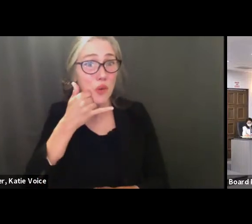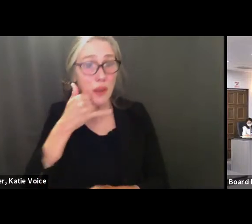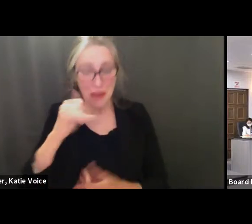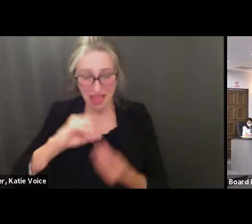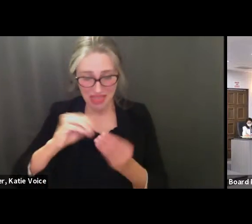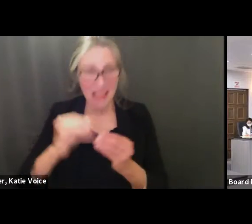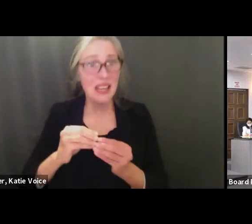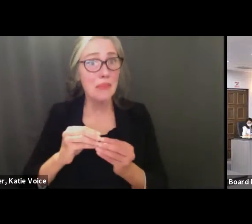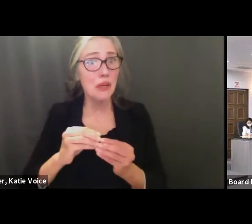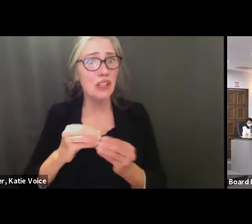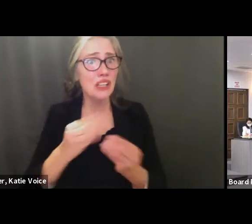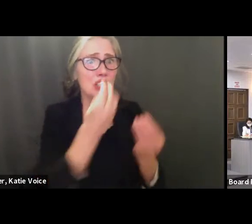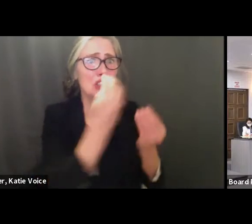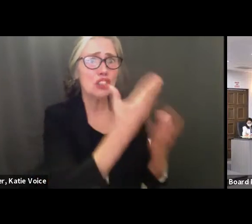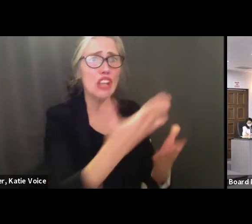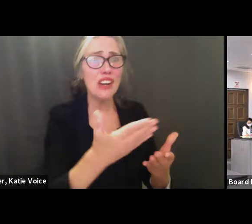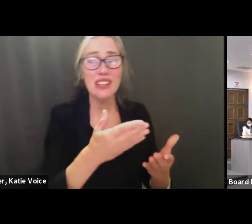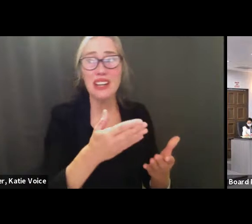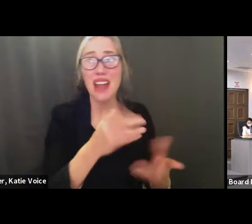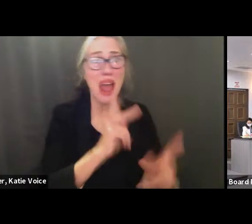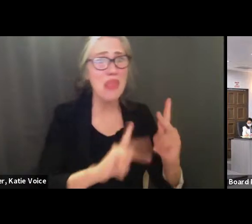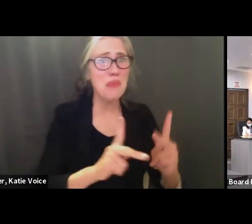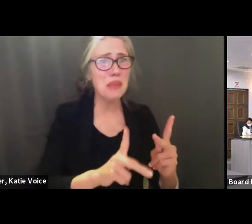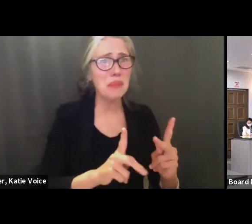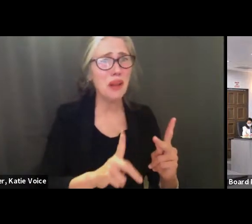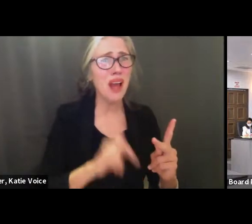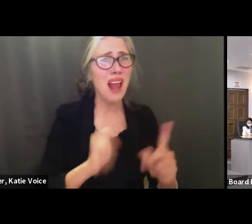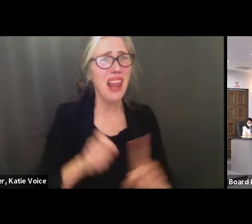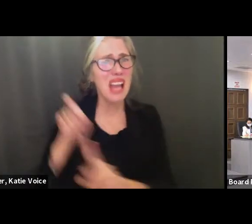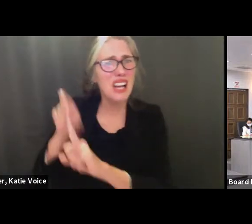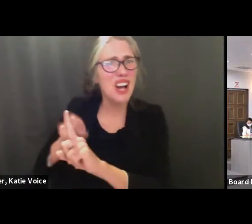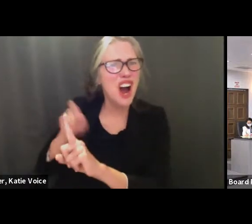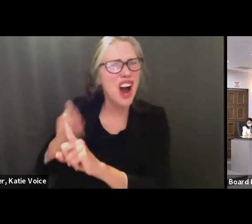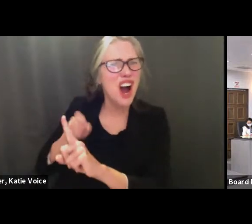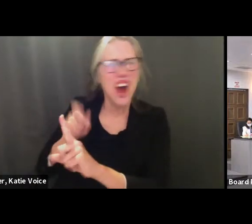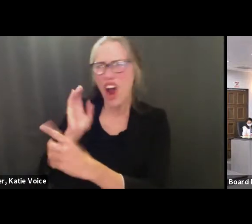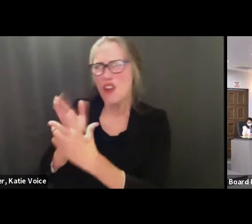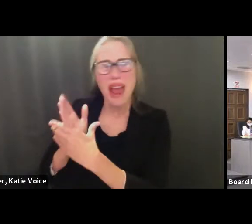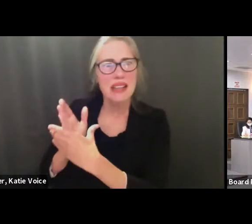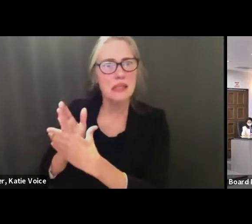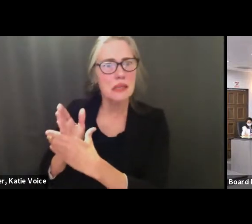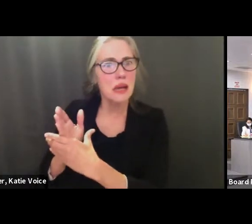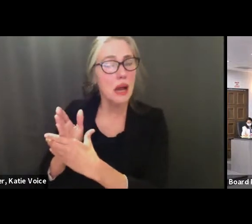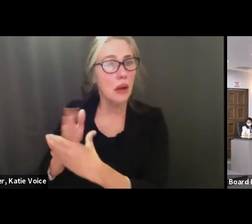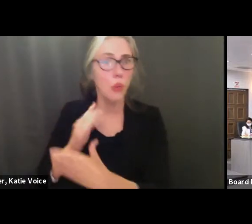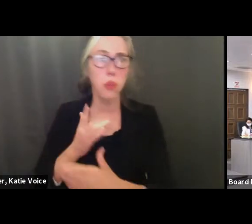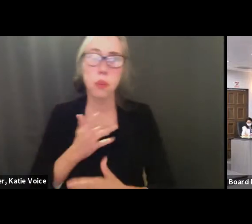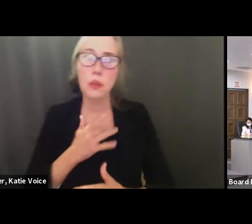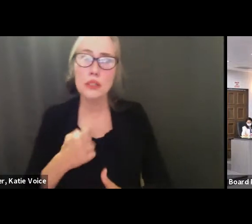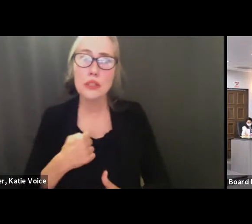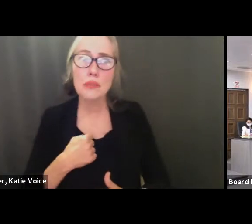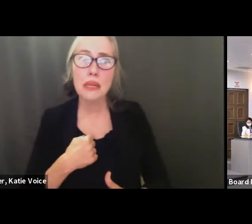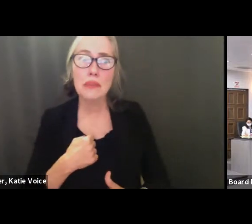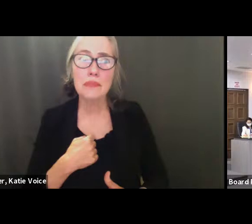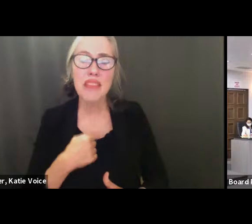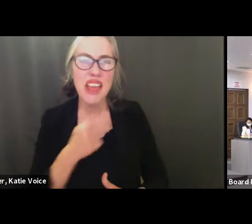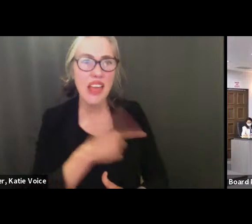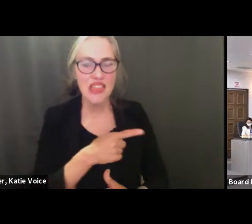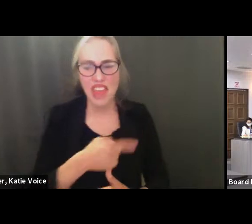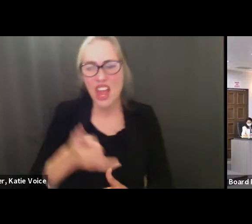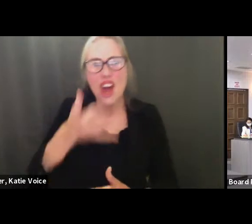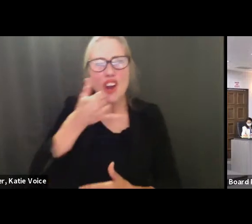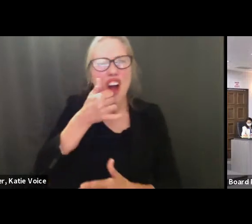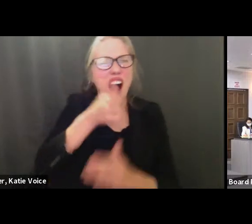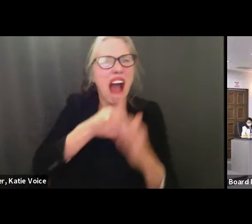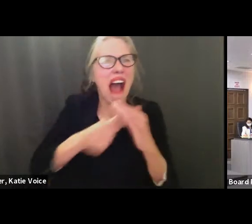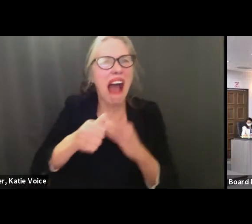Las personas que se esconden de una llamada o repartiendo volantes en las escuelas sin mencionar sus nombres o dar la cara no